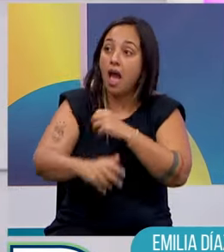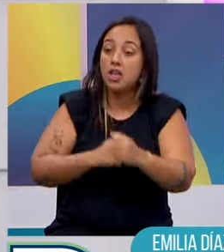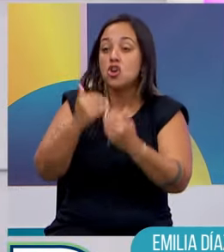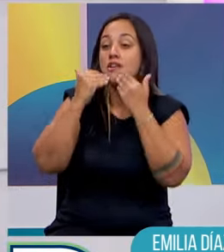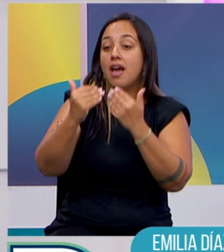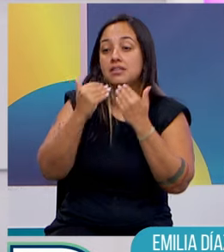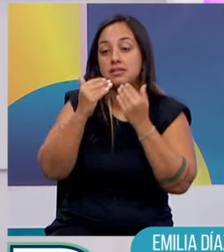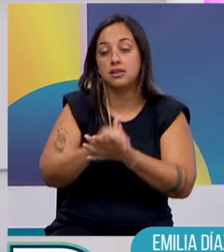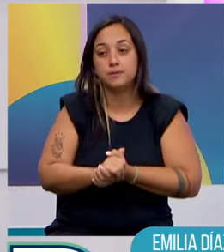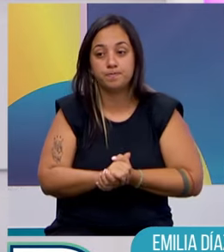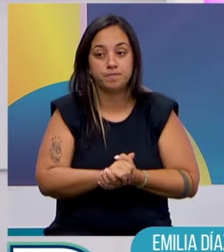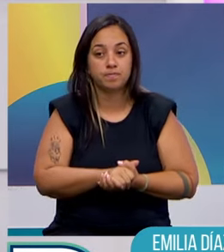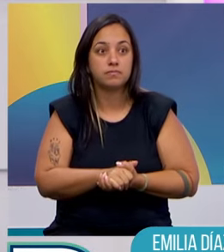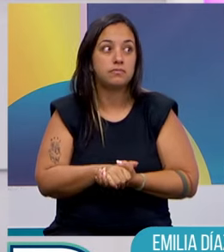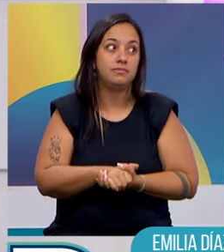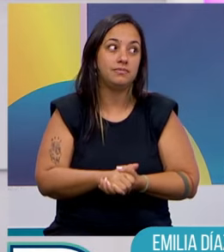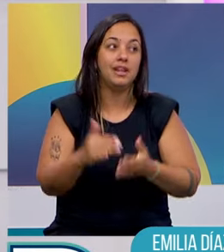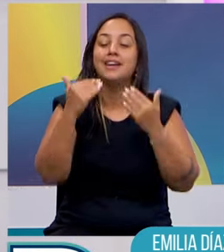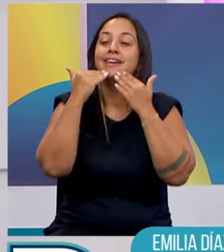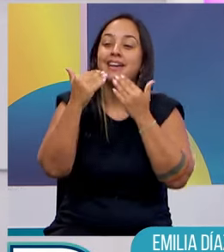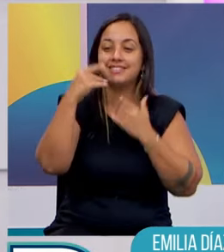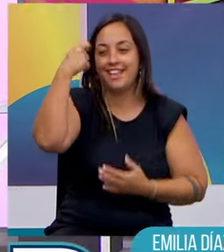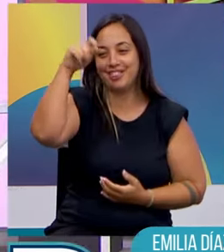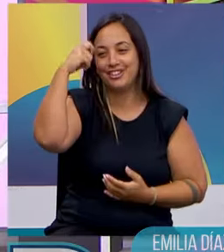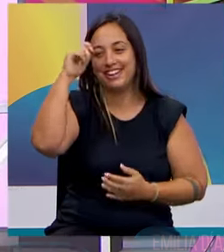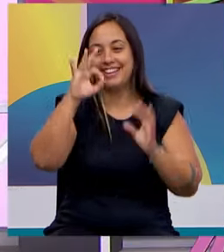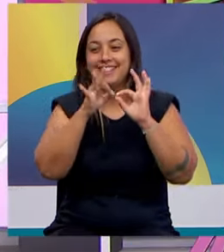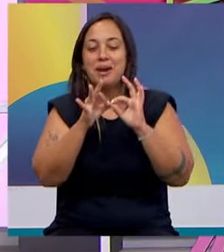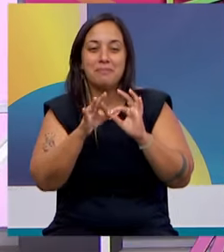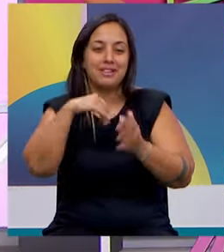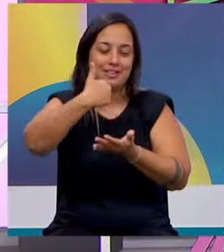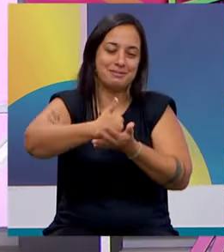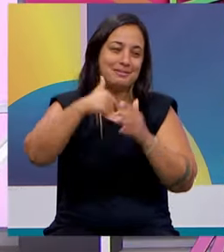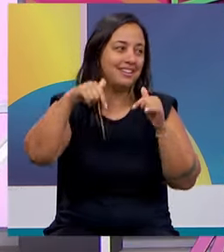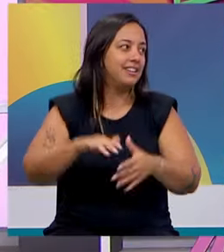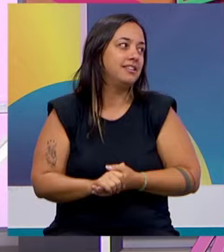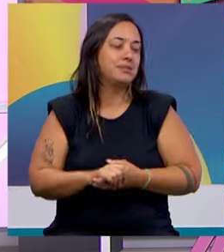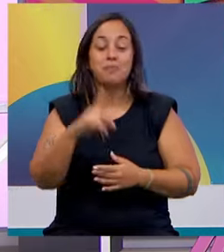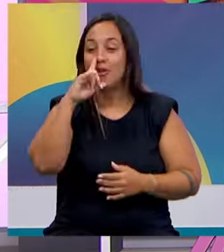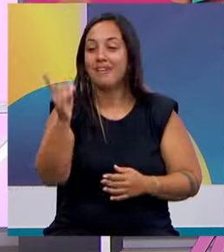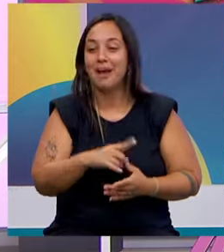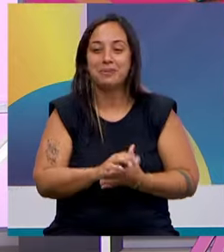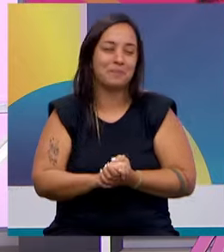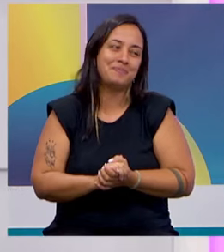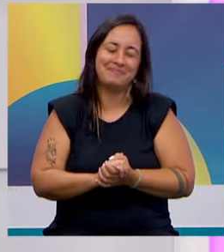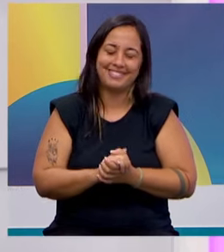también a nuestra intérprete. Antonella. Antonella, que estuvo por allí. Al firme. Ay, hablé muy rápido, Antonella.